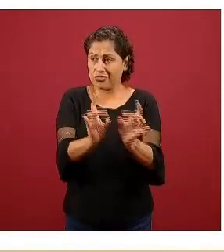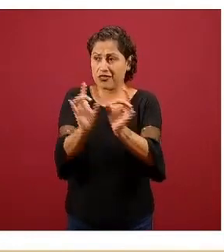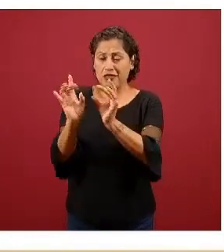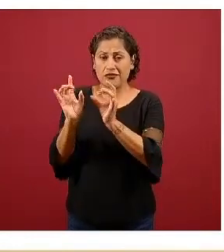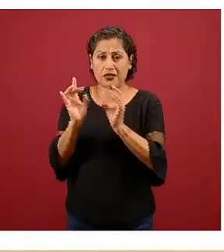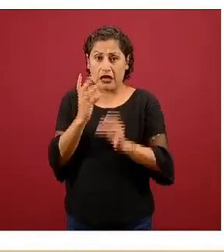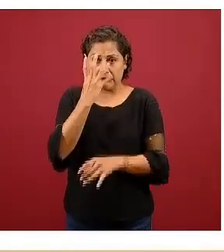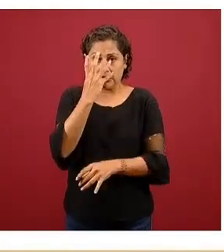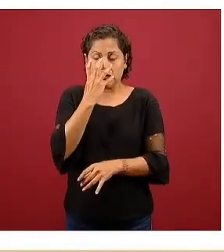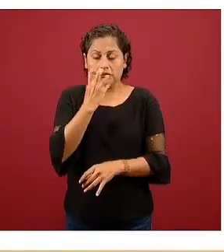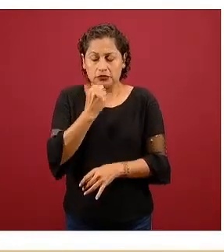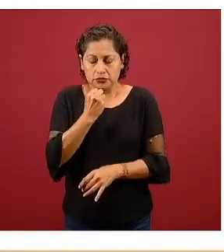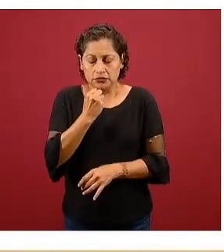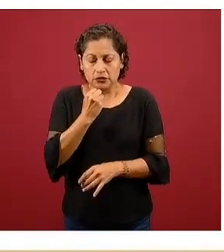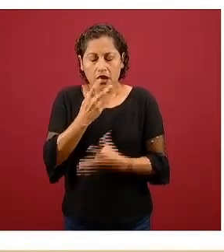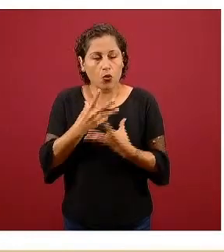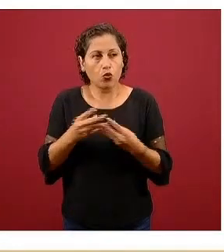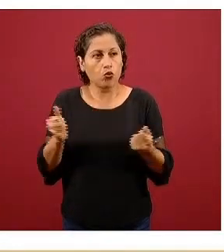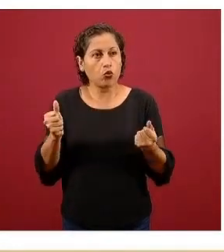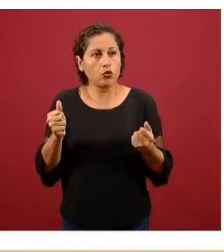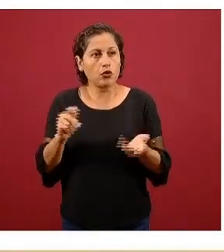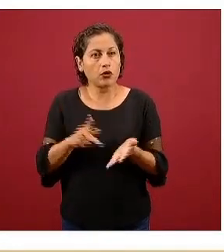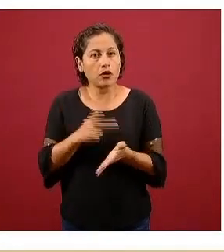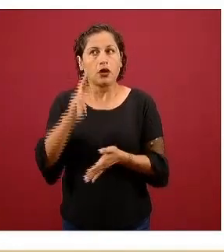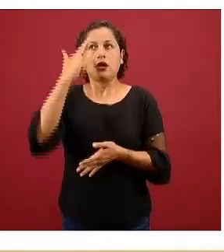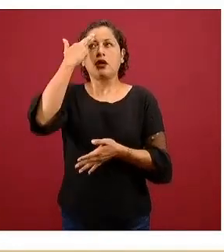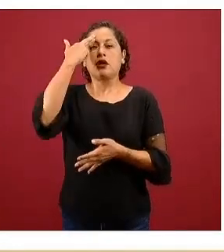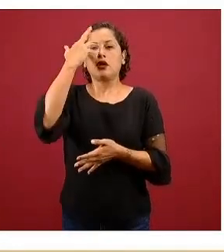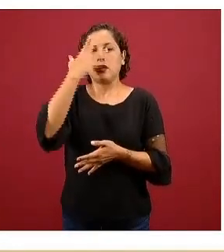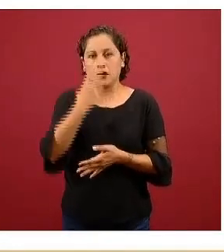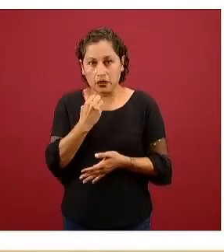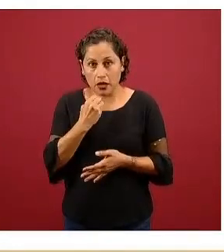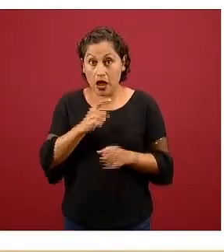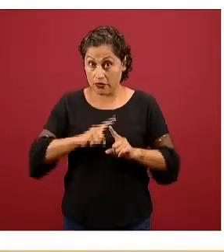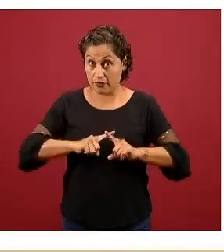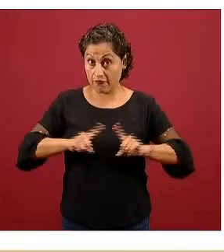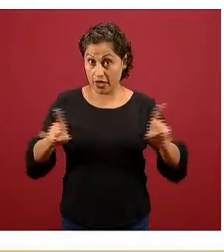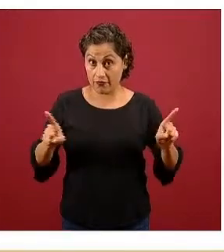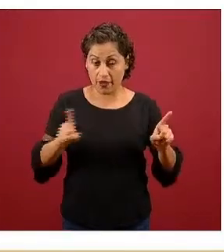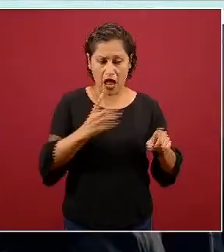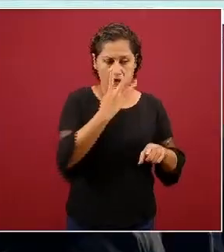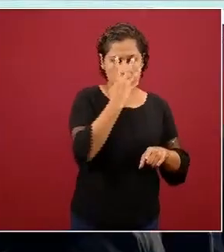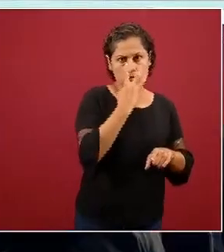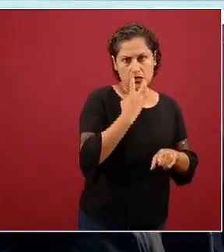viene. No es lo mismo hablar de depresión, aunque por ahí,